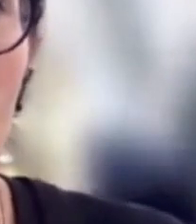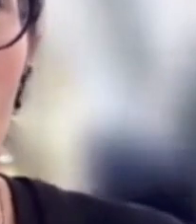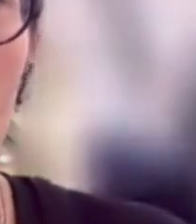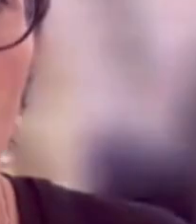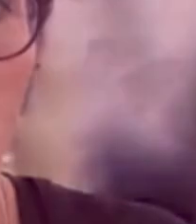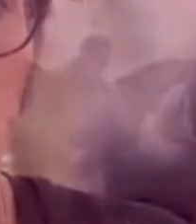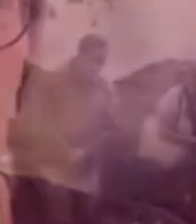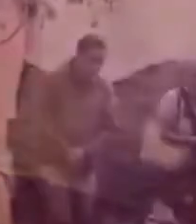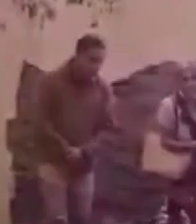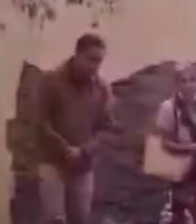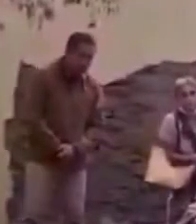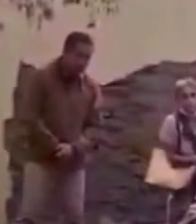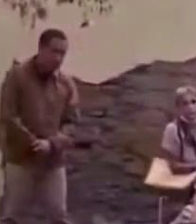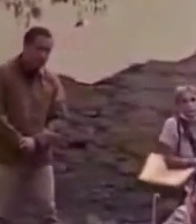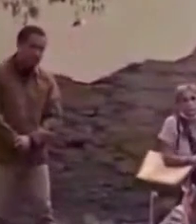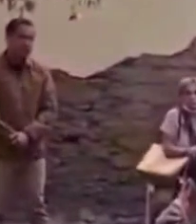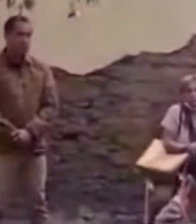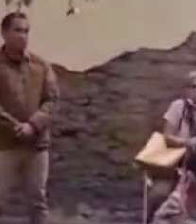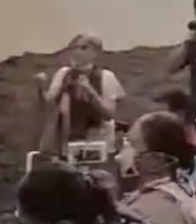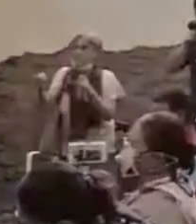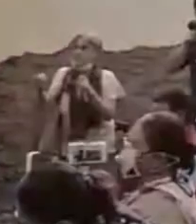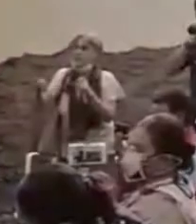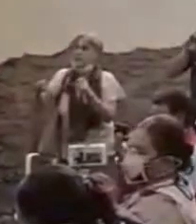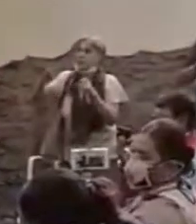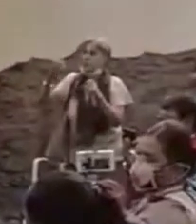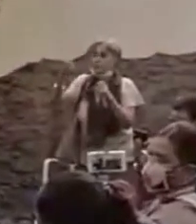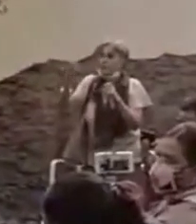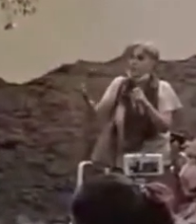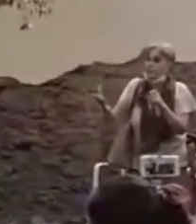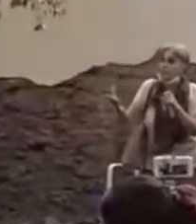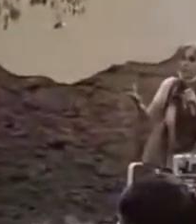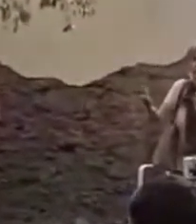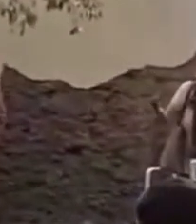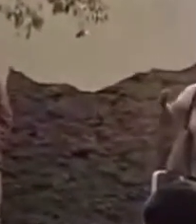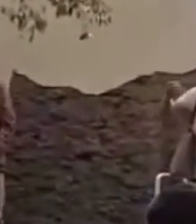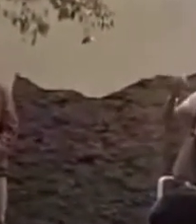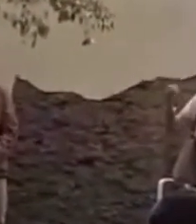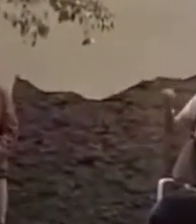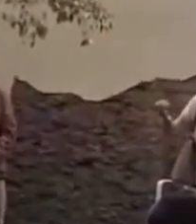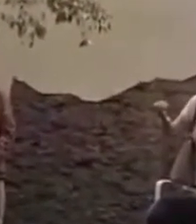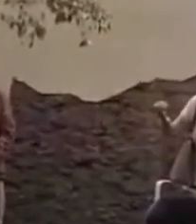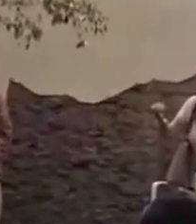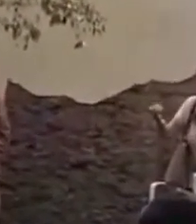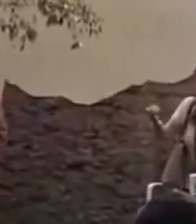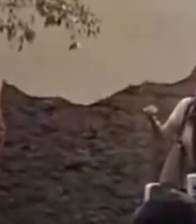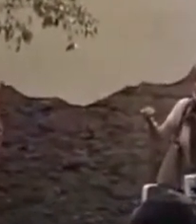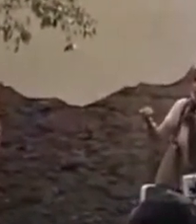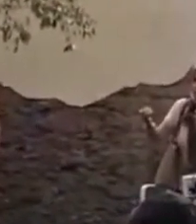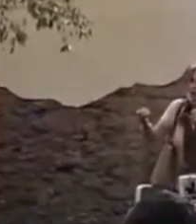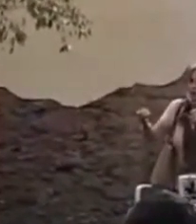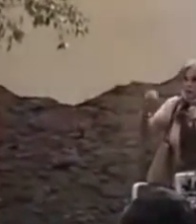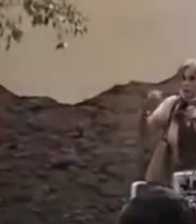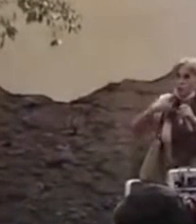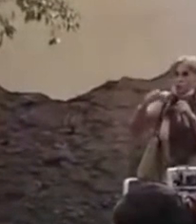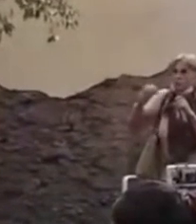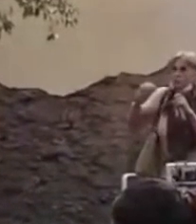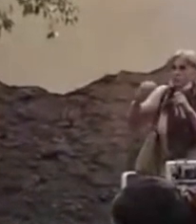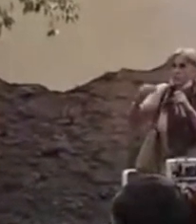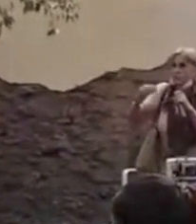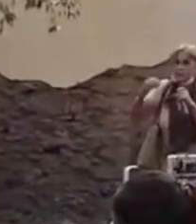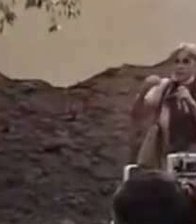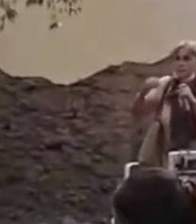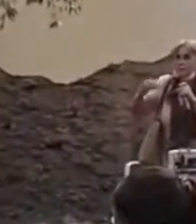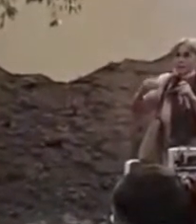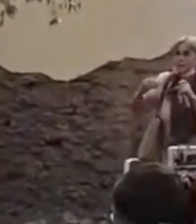tan hiriente, tan racista, tan clasista, tan horrenda como es mi sirvienta, y el contenido del mensaje que dice, ¿no? Mi sirvienta no